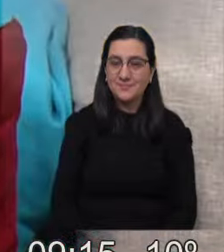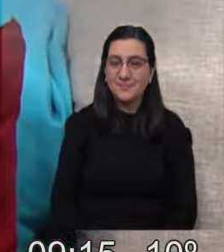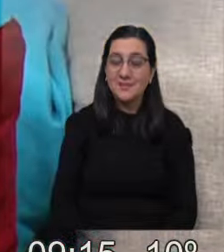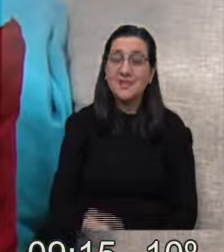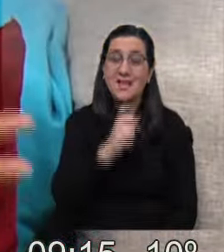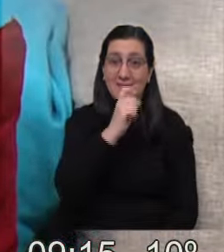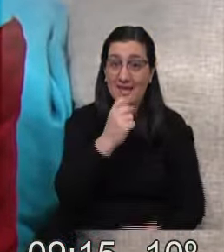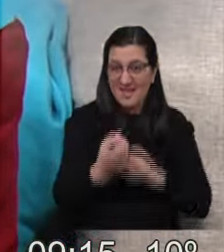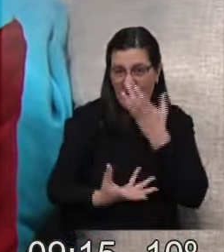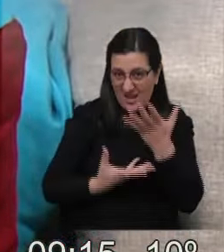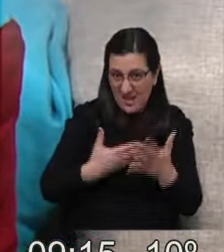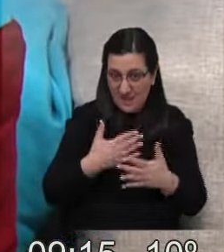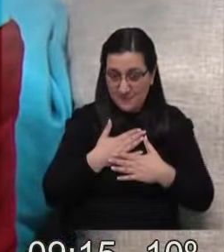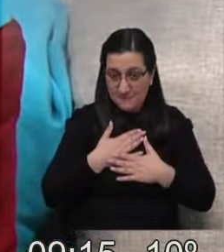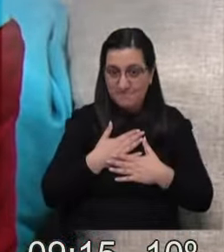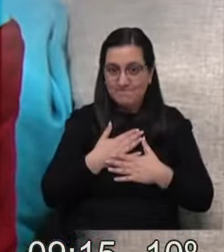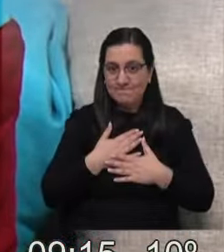la descarga...